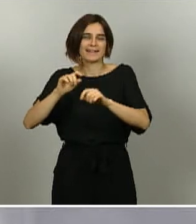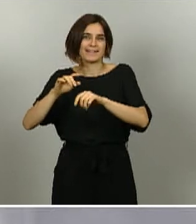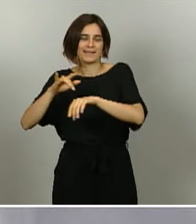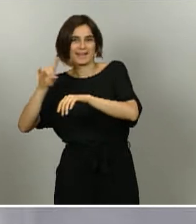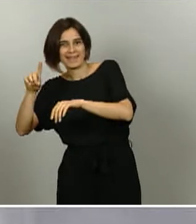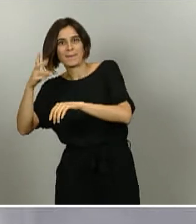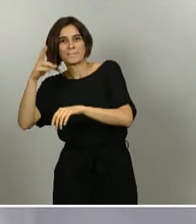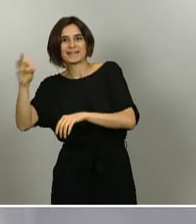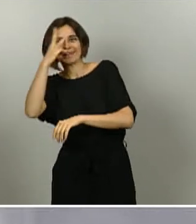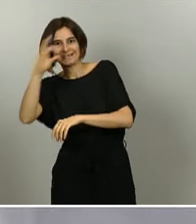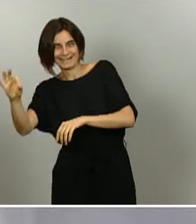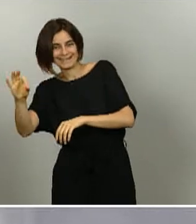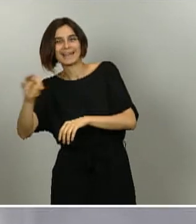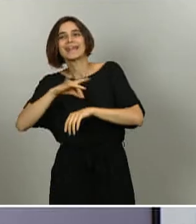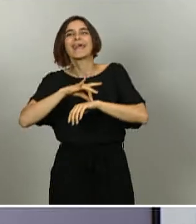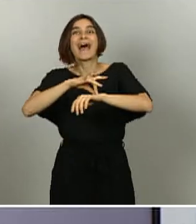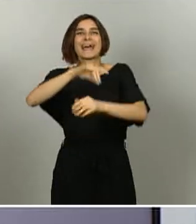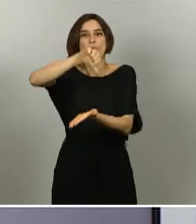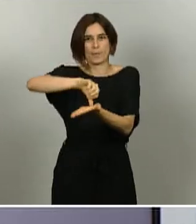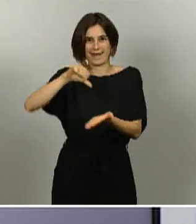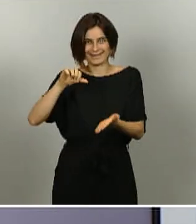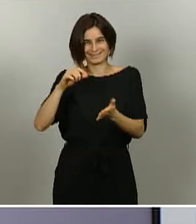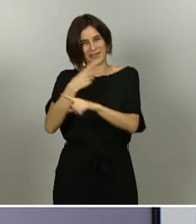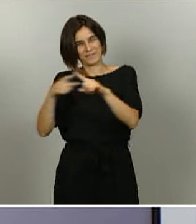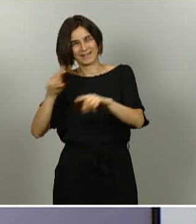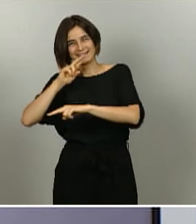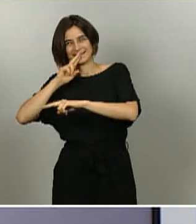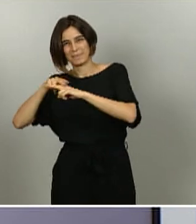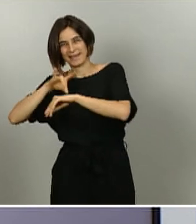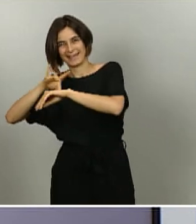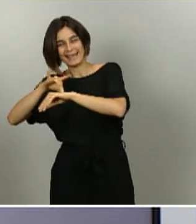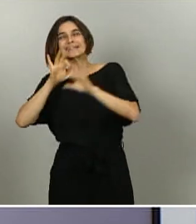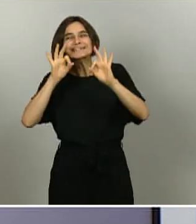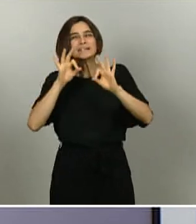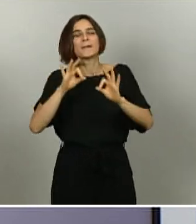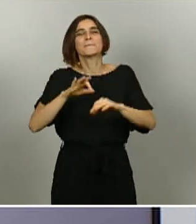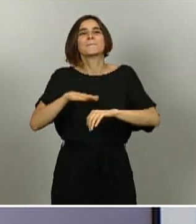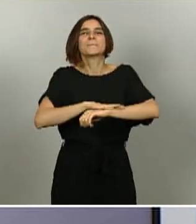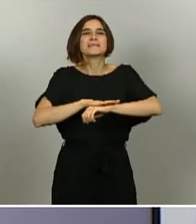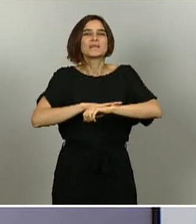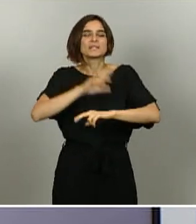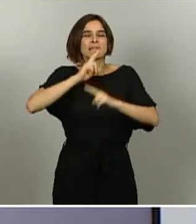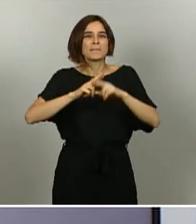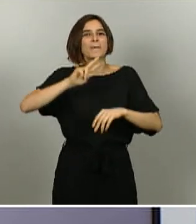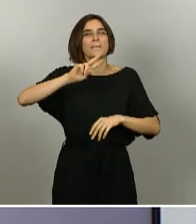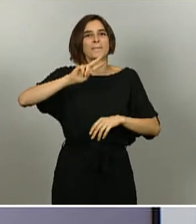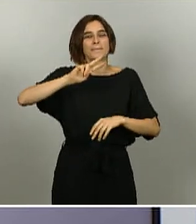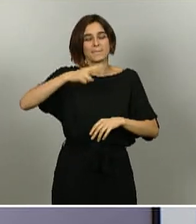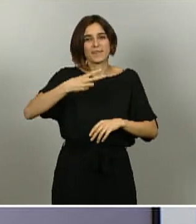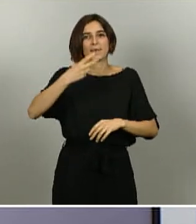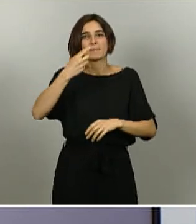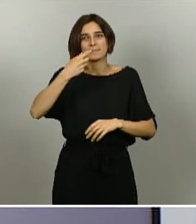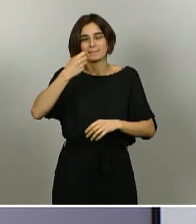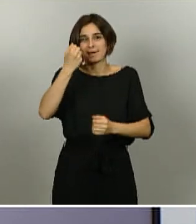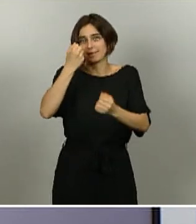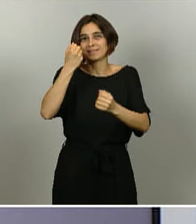Urbana. Entonces, el Ministerio de Asuntos Económicos y Transformación Digital es al que antes se refería el doctor Simón.